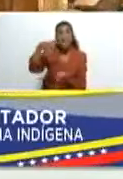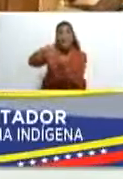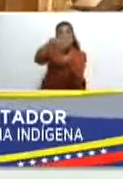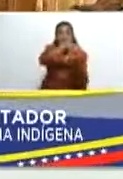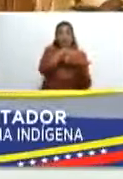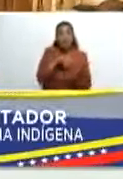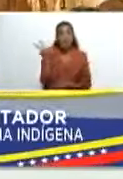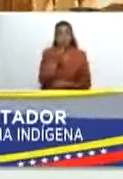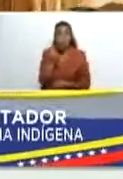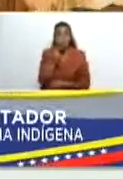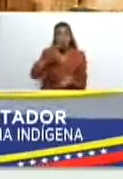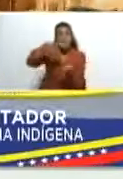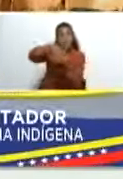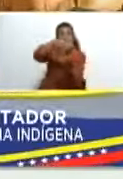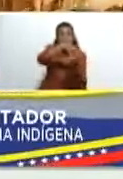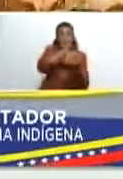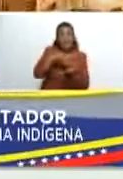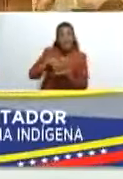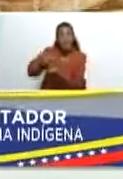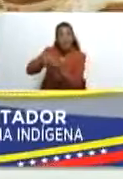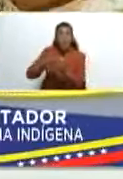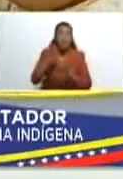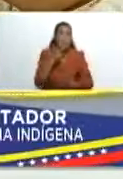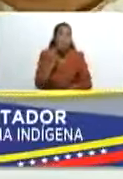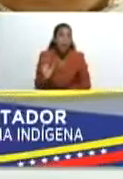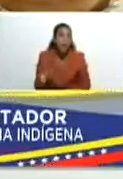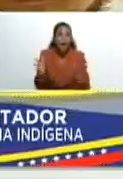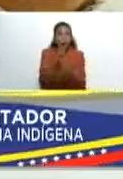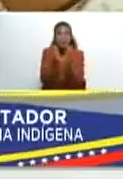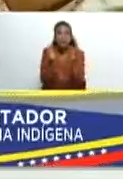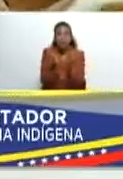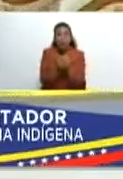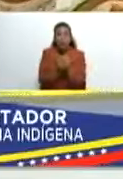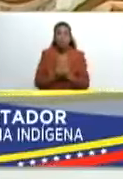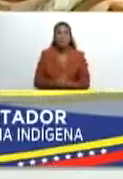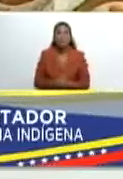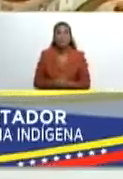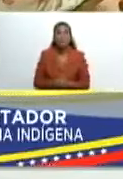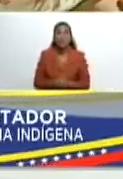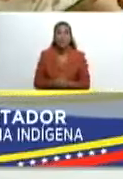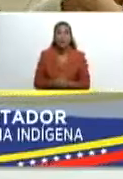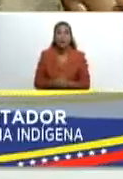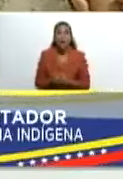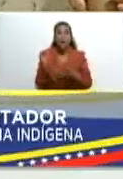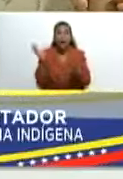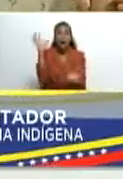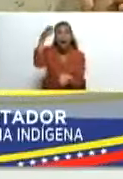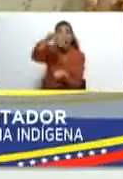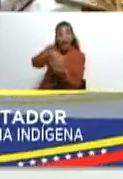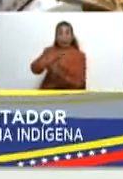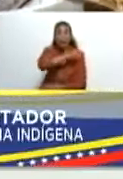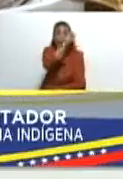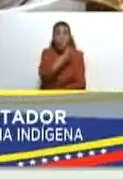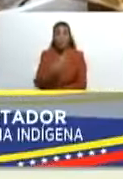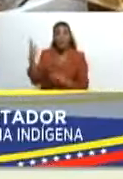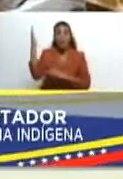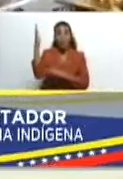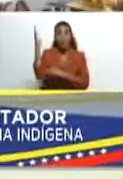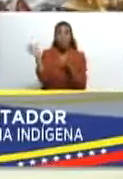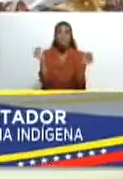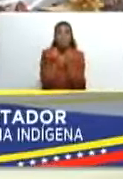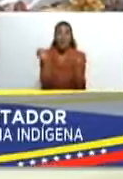país, 10 estados como el estado Anzoátegui, el estado Aragua, Zulia, Lara,